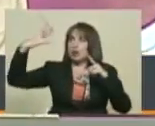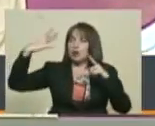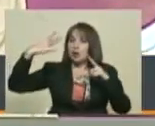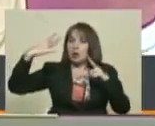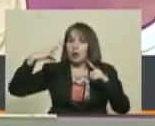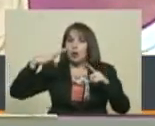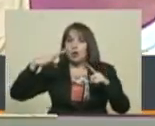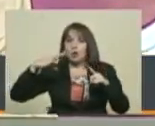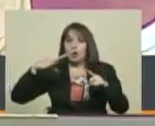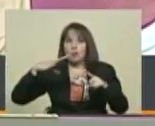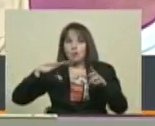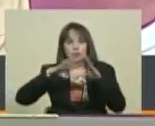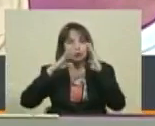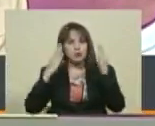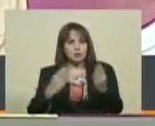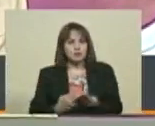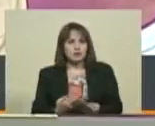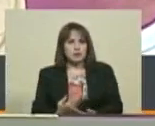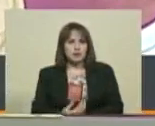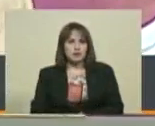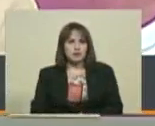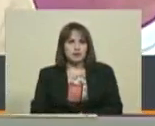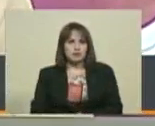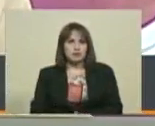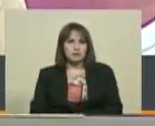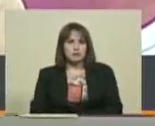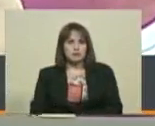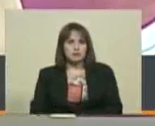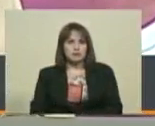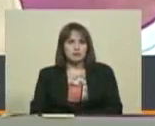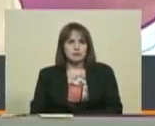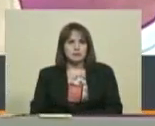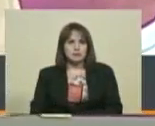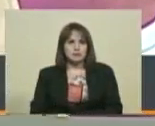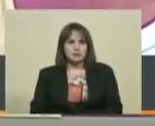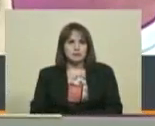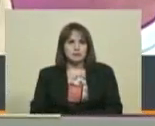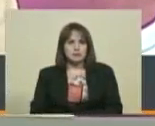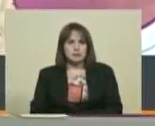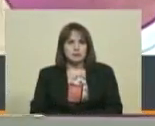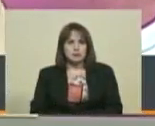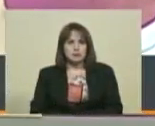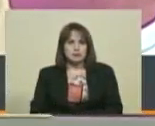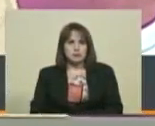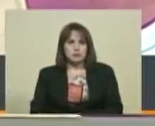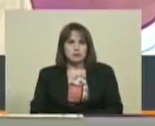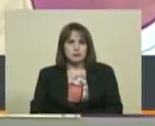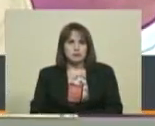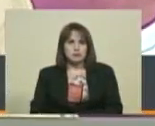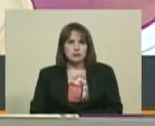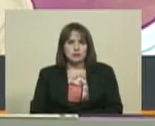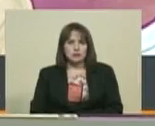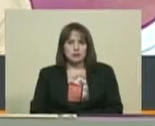Esa estrategia que costó en su desarrollo y abrirse paso,